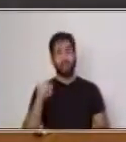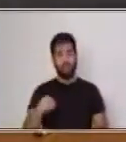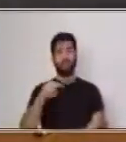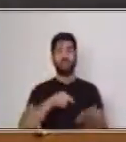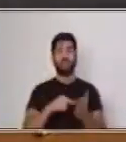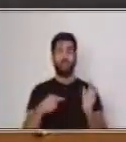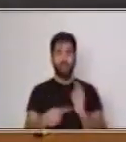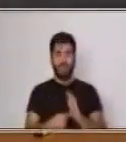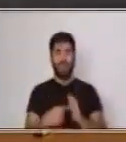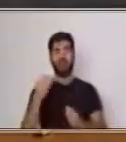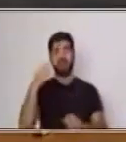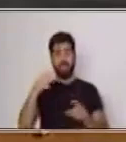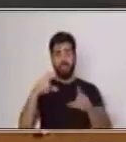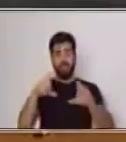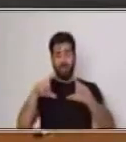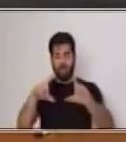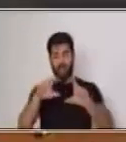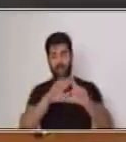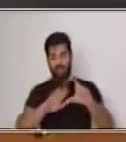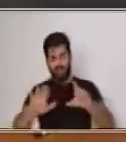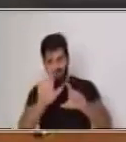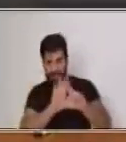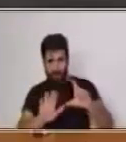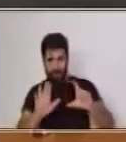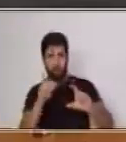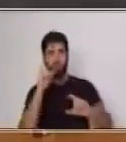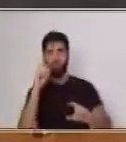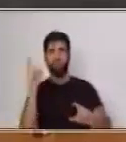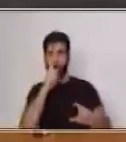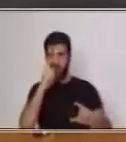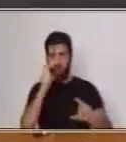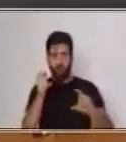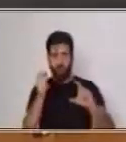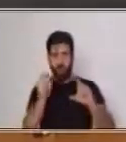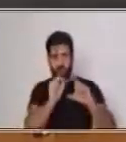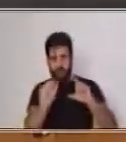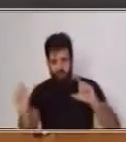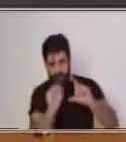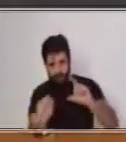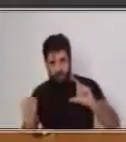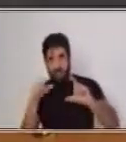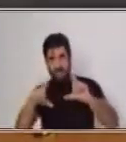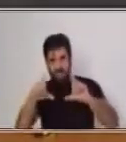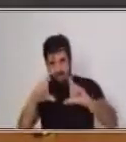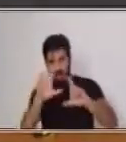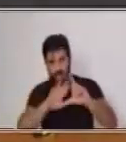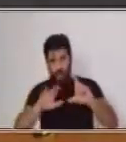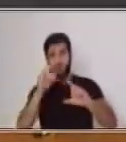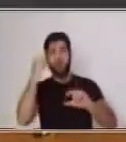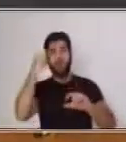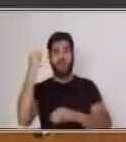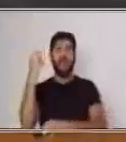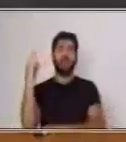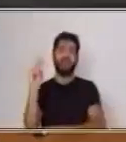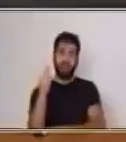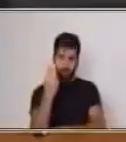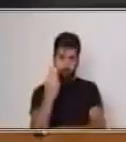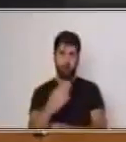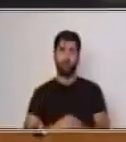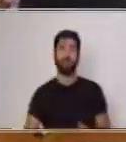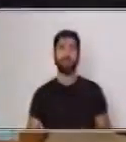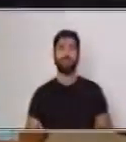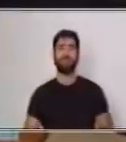ideas secundarias, que sirven para terminar de darnos la idea completa dentro de nuestro texto.